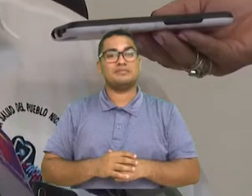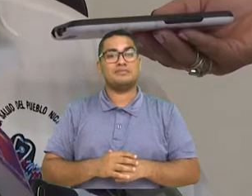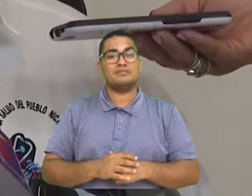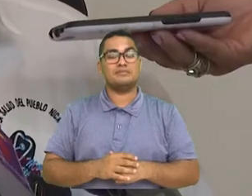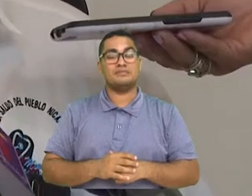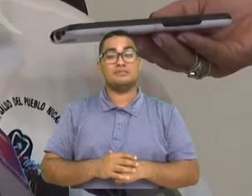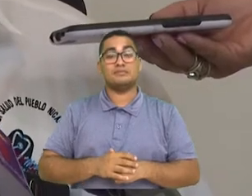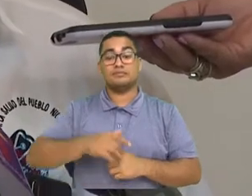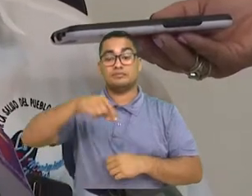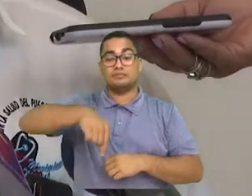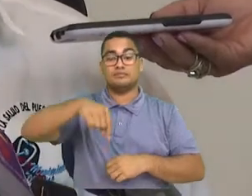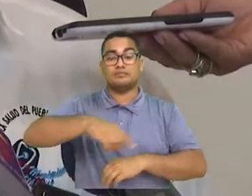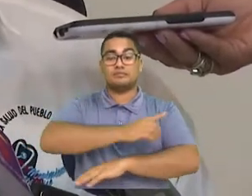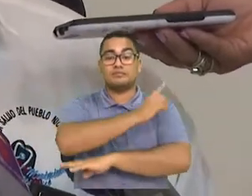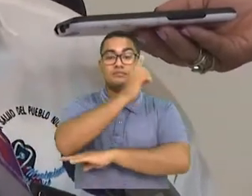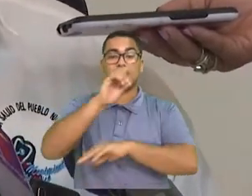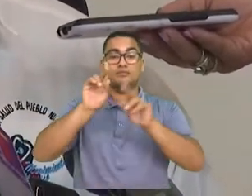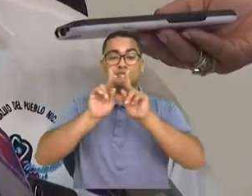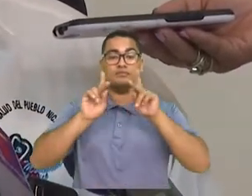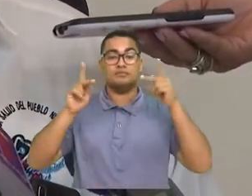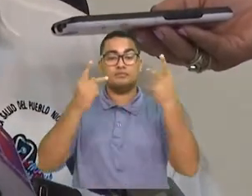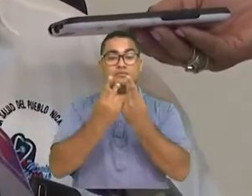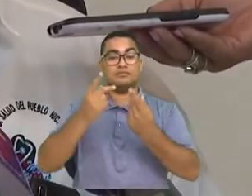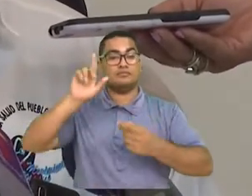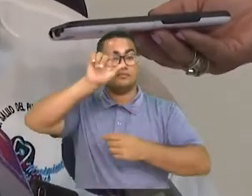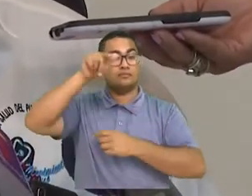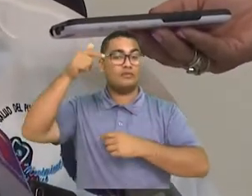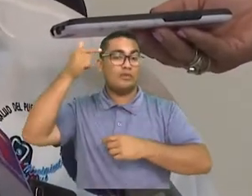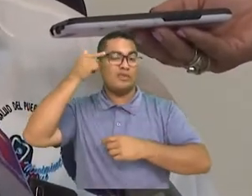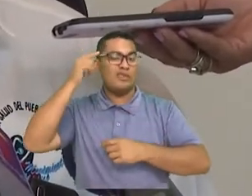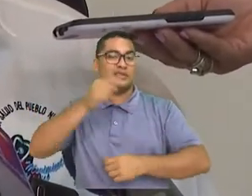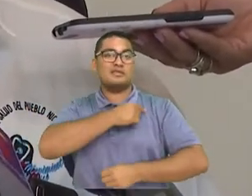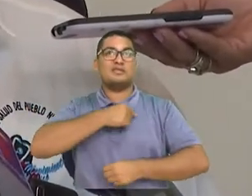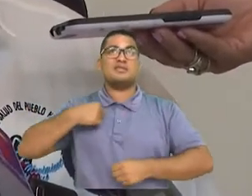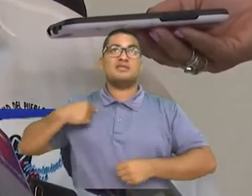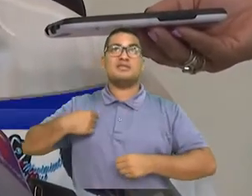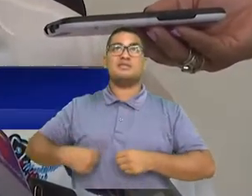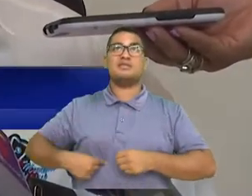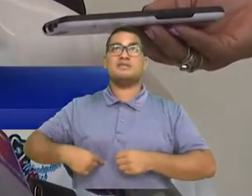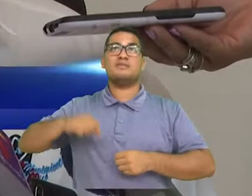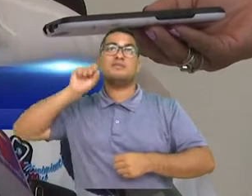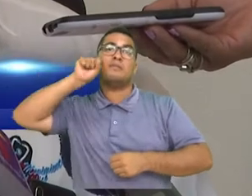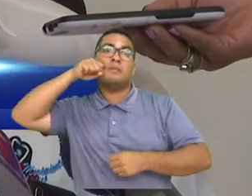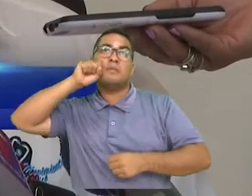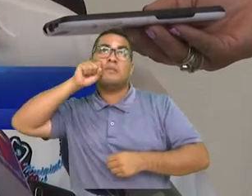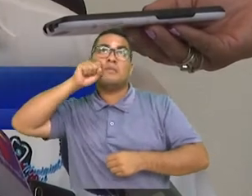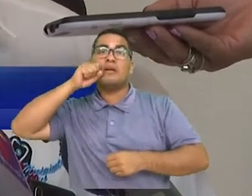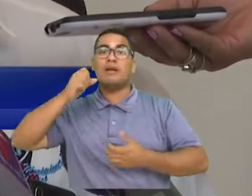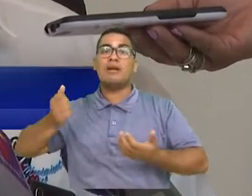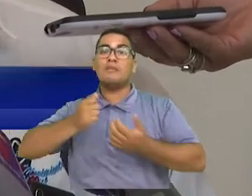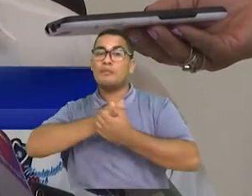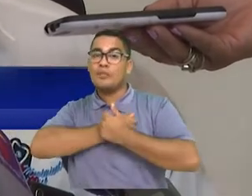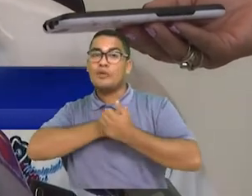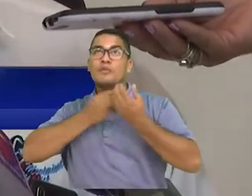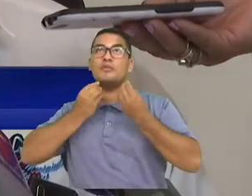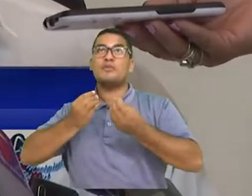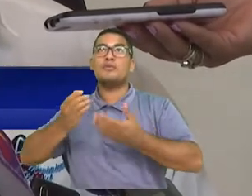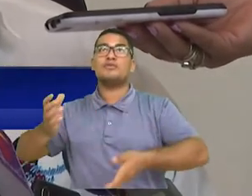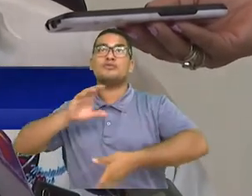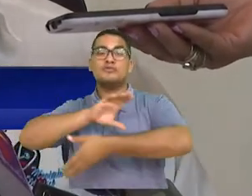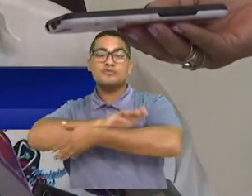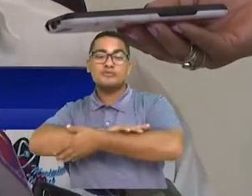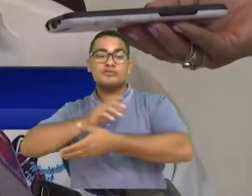Hoy, el pueblo y gobierno de la República de China, Taiwán, continúa expresando sus muestras de hermandad